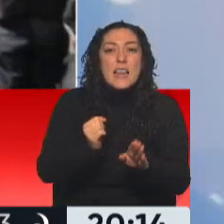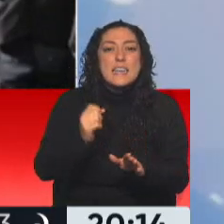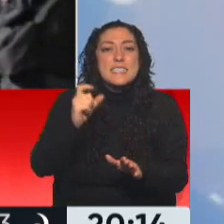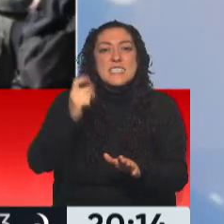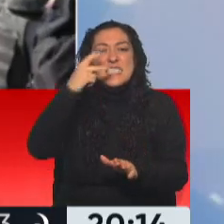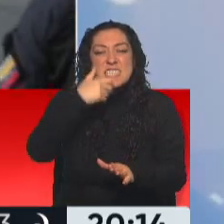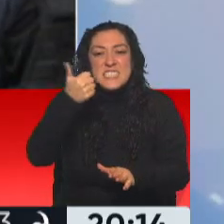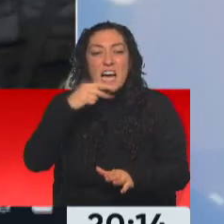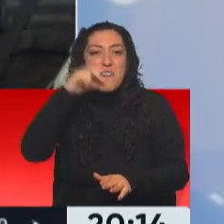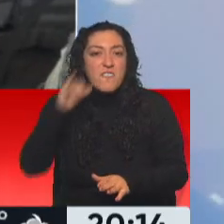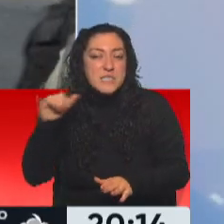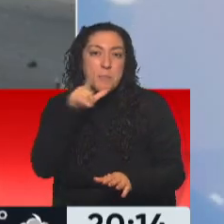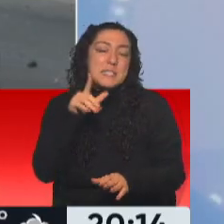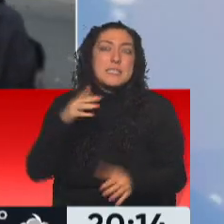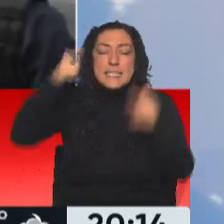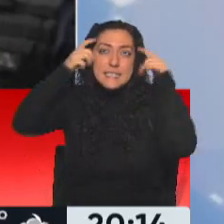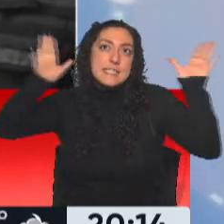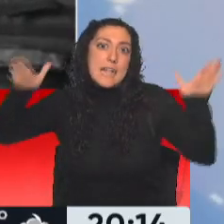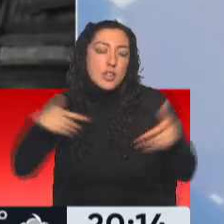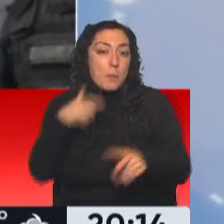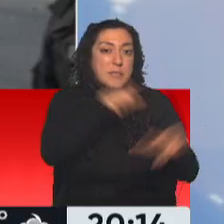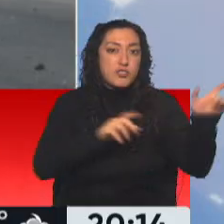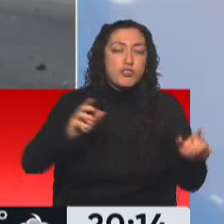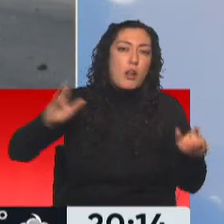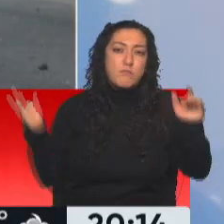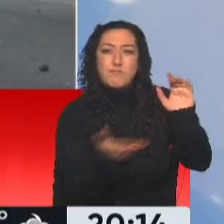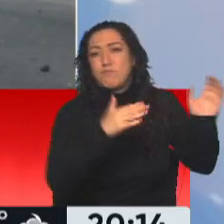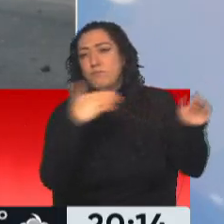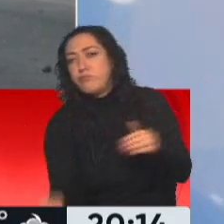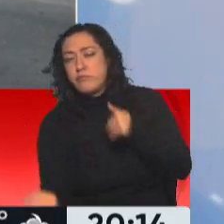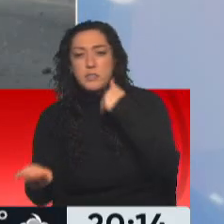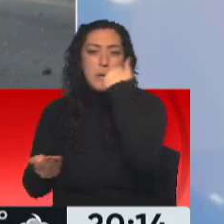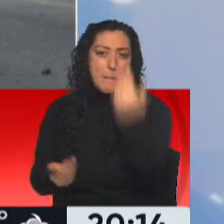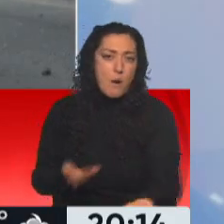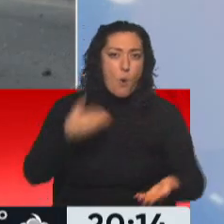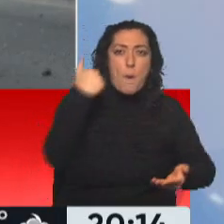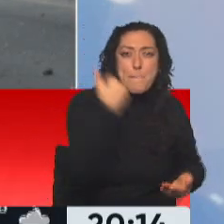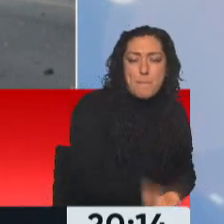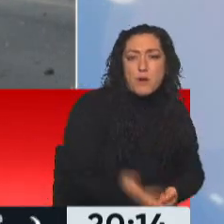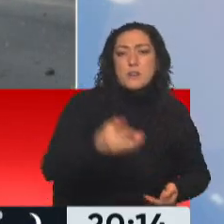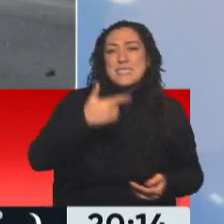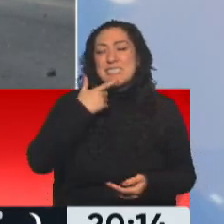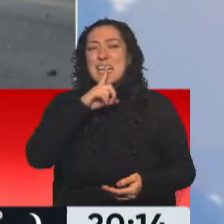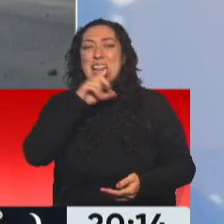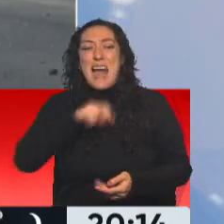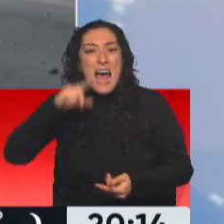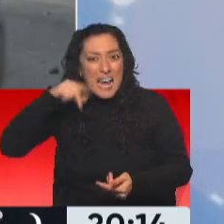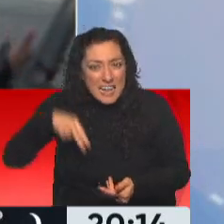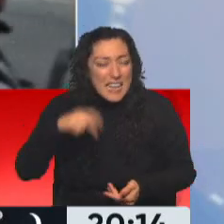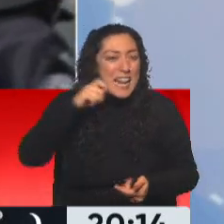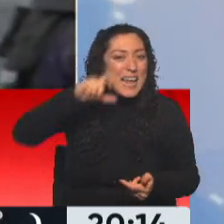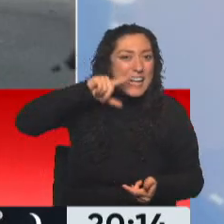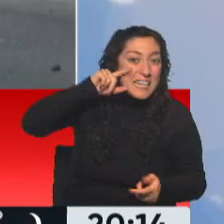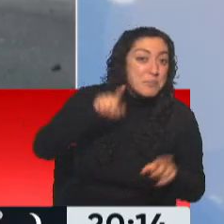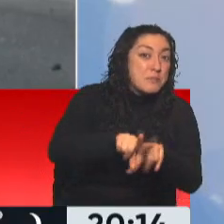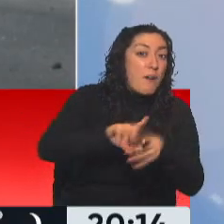como un santo en toda Venezuela, la gente derribándolas como caían los dictadores, y las imágenes de Stalin, de Lenin, cuando caía el comunismo. Eso pasó